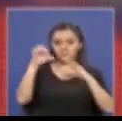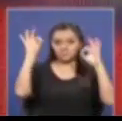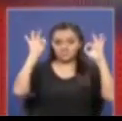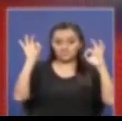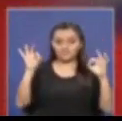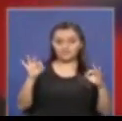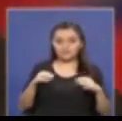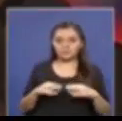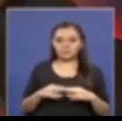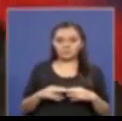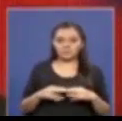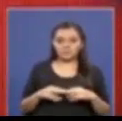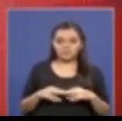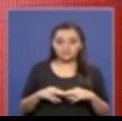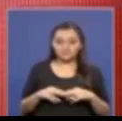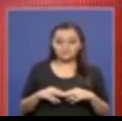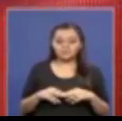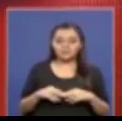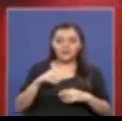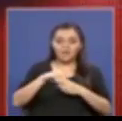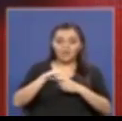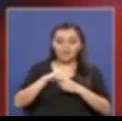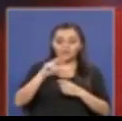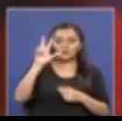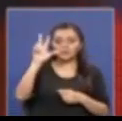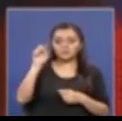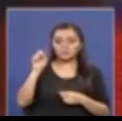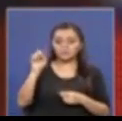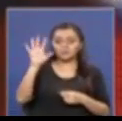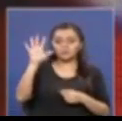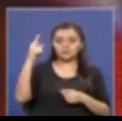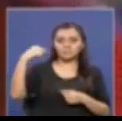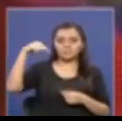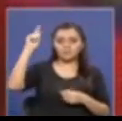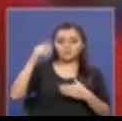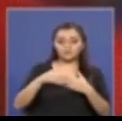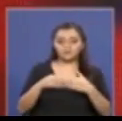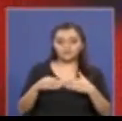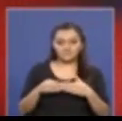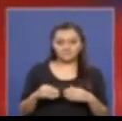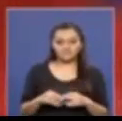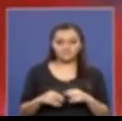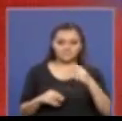Electricidad, ¿no? Esto nos produce un ahorro anual de 3.5 millones de dólares, sigamos.